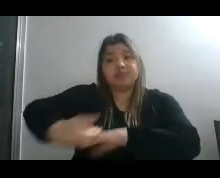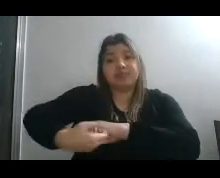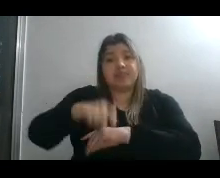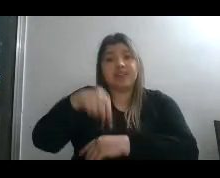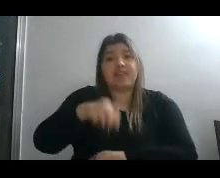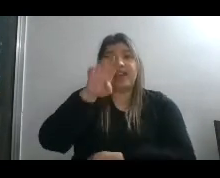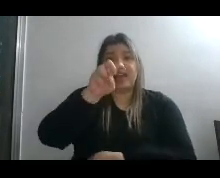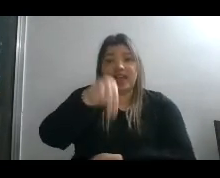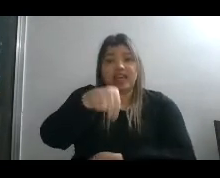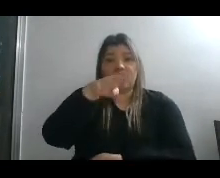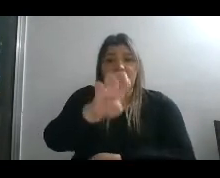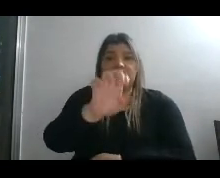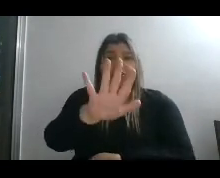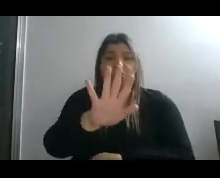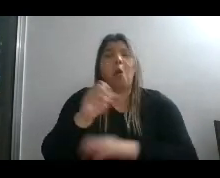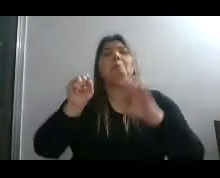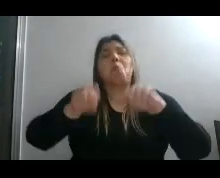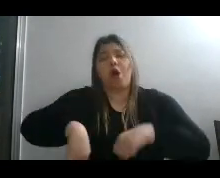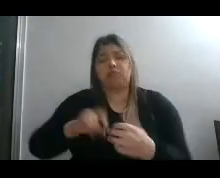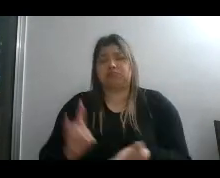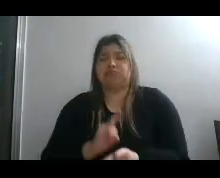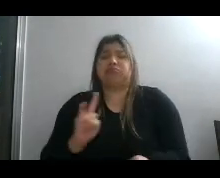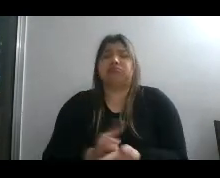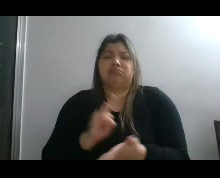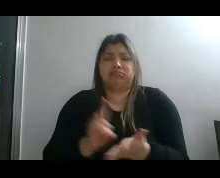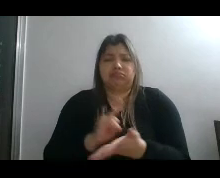utilizar también en estos sectores económicos.